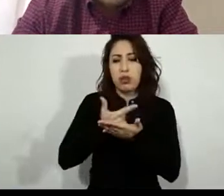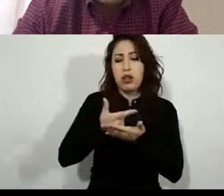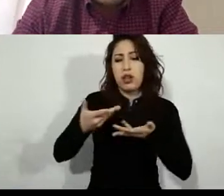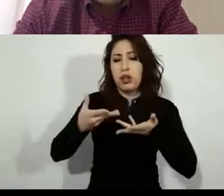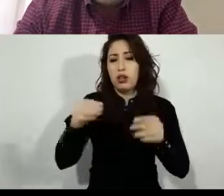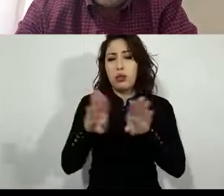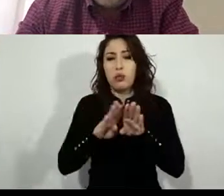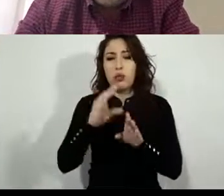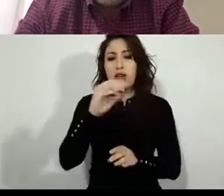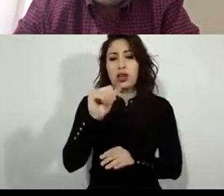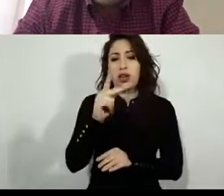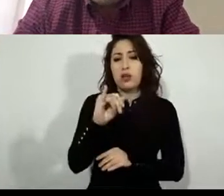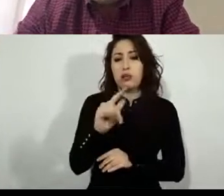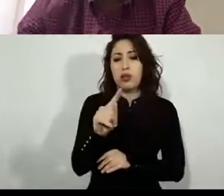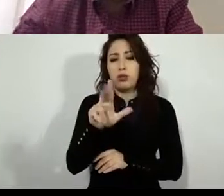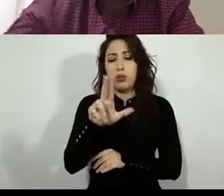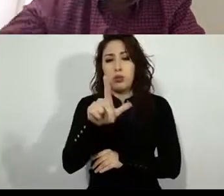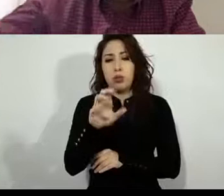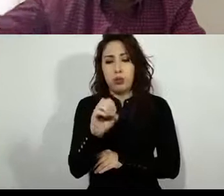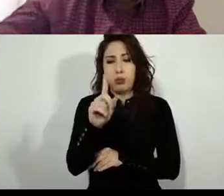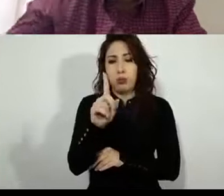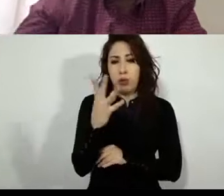integrando documentación para atender